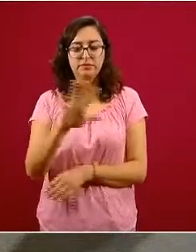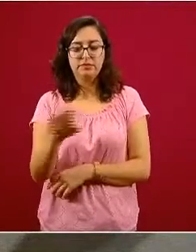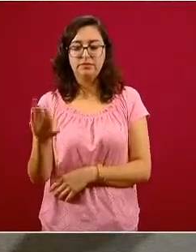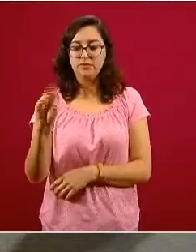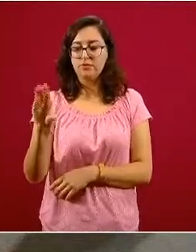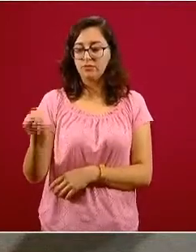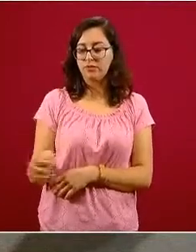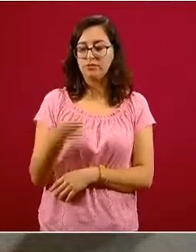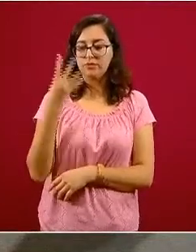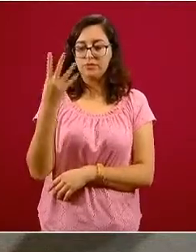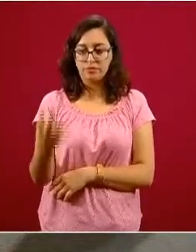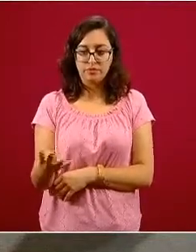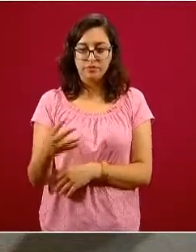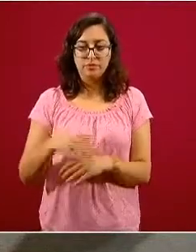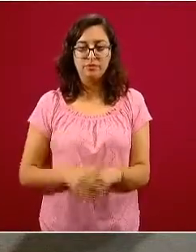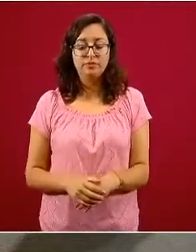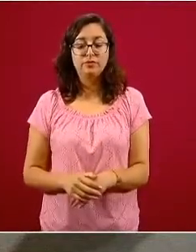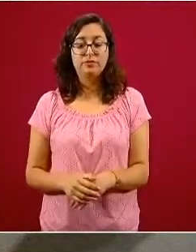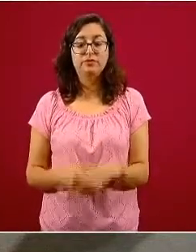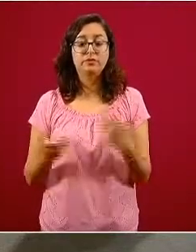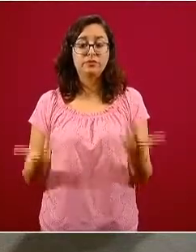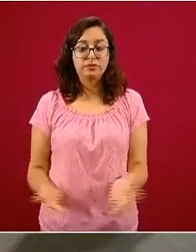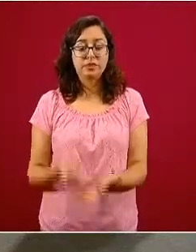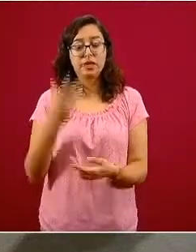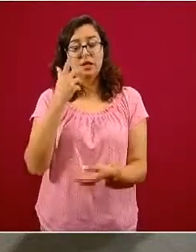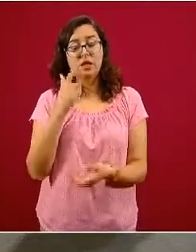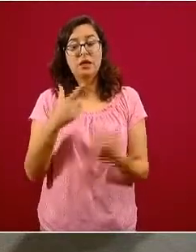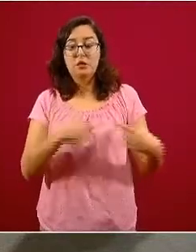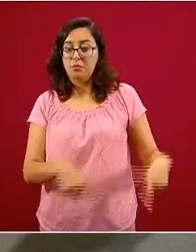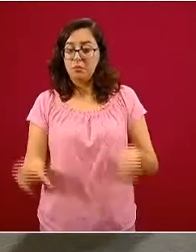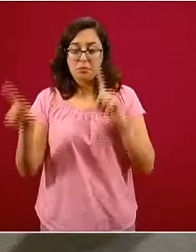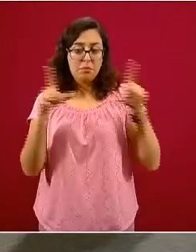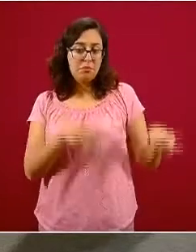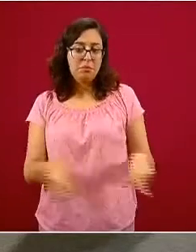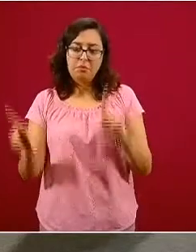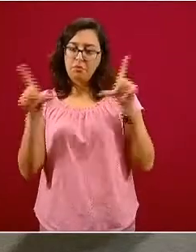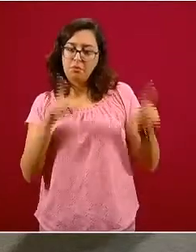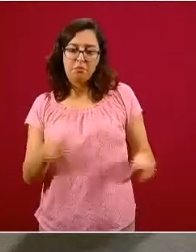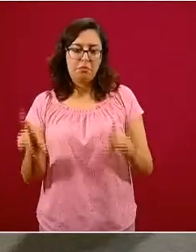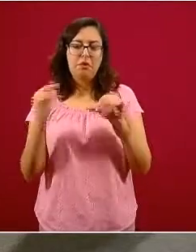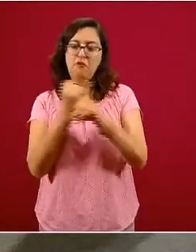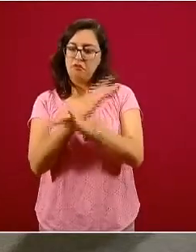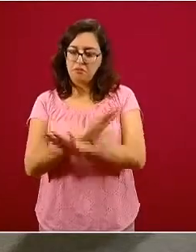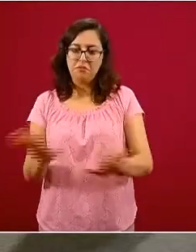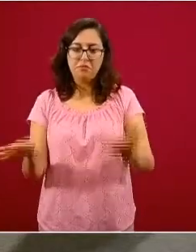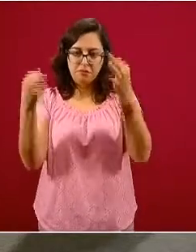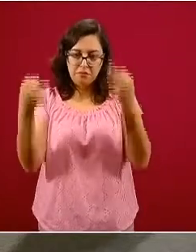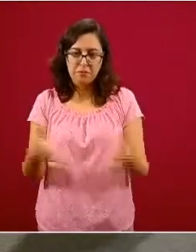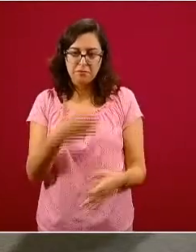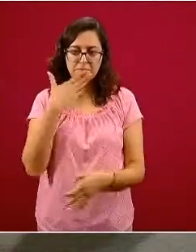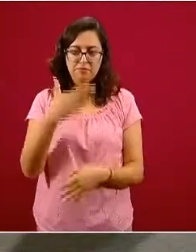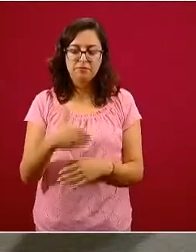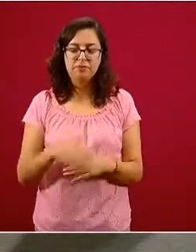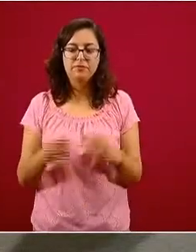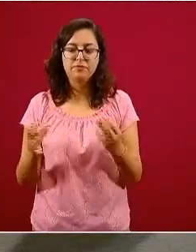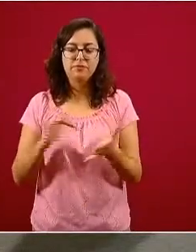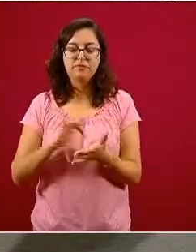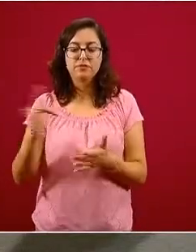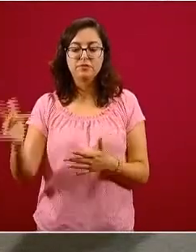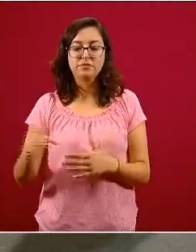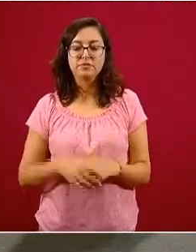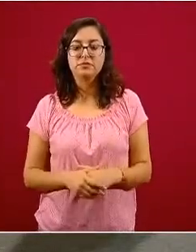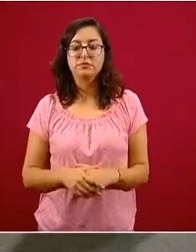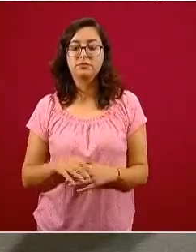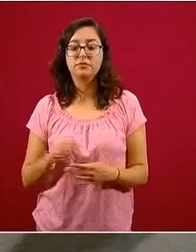62.594. En la versión que se comparte a los medios y que además se publica, el dato ya estará correcto. Muchas gracias.